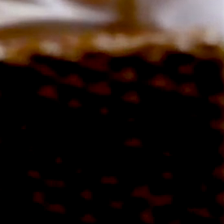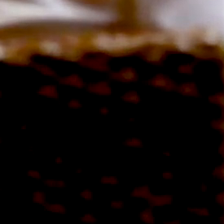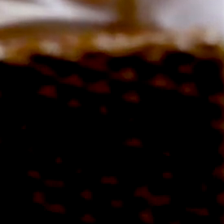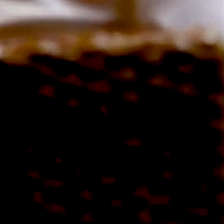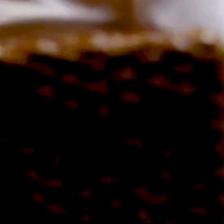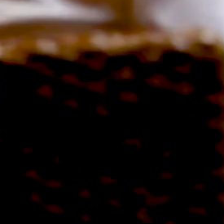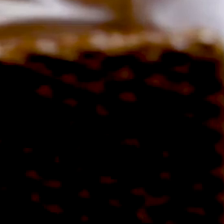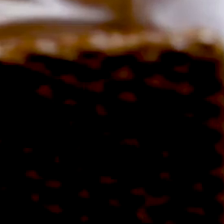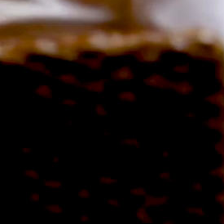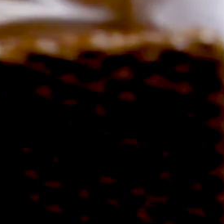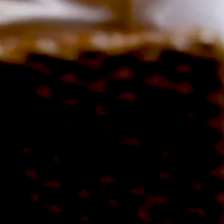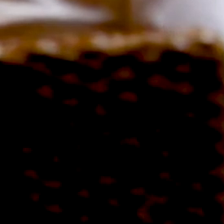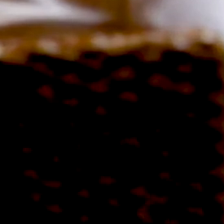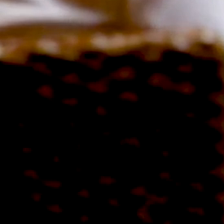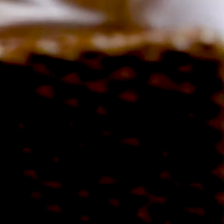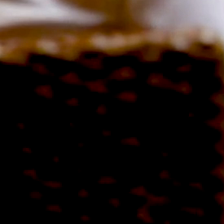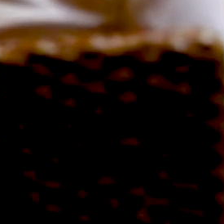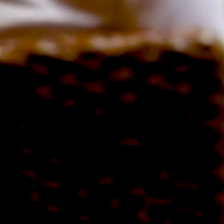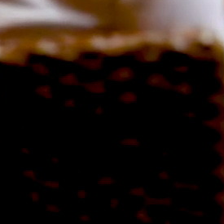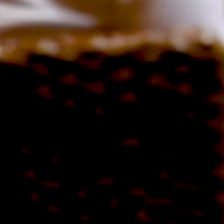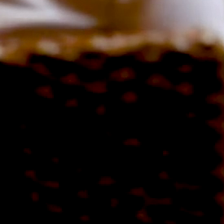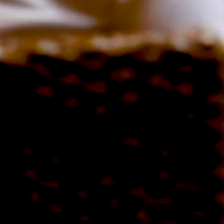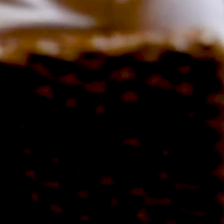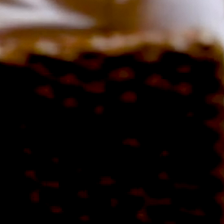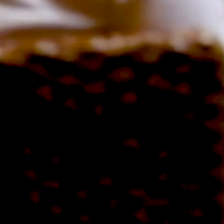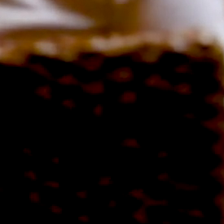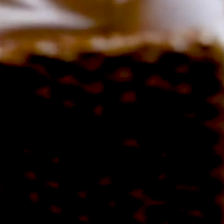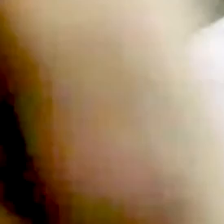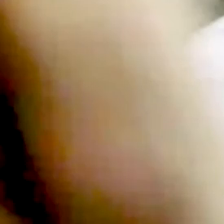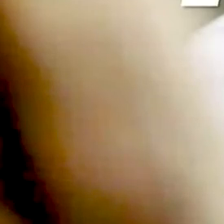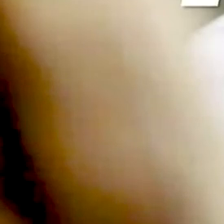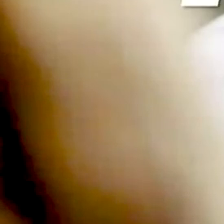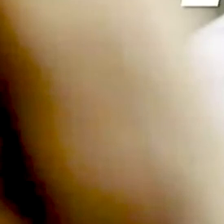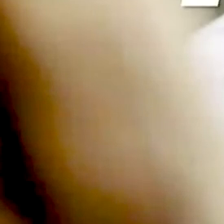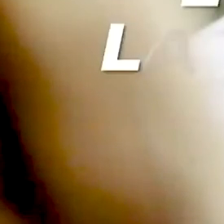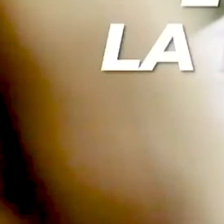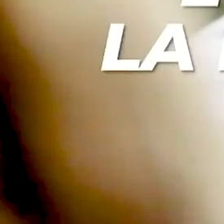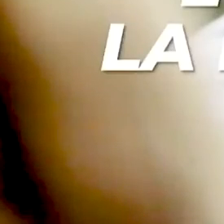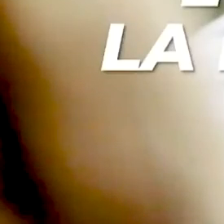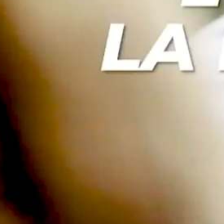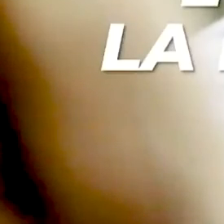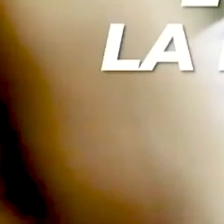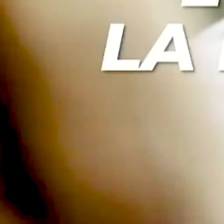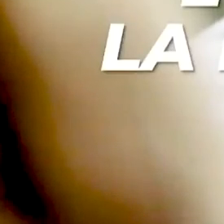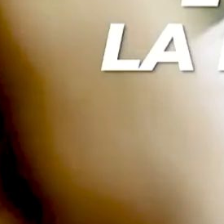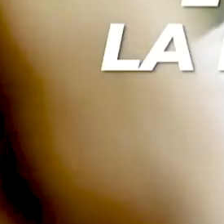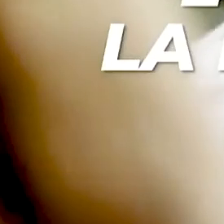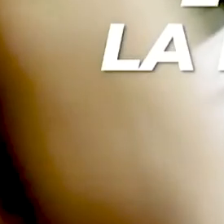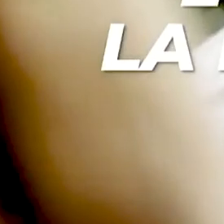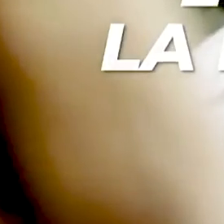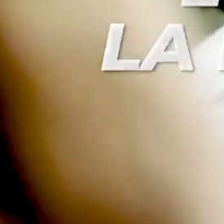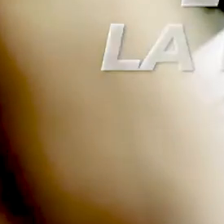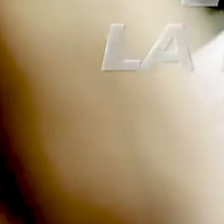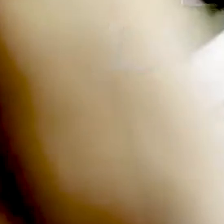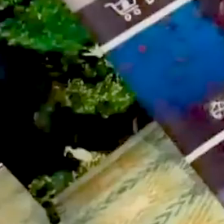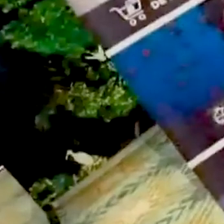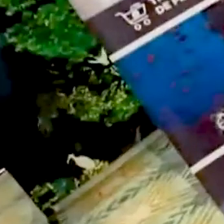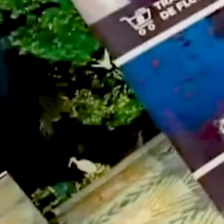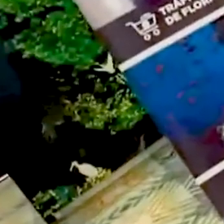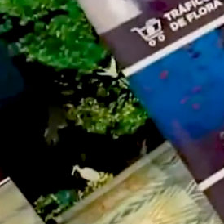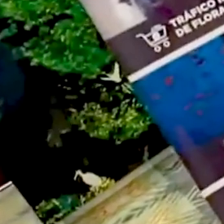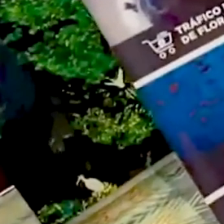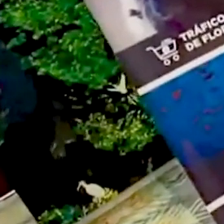La Procuraduría General de la Nación instaló la Mesa de Diálogo Comunitario para la Lucha contra la Deforestación, que compromete a